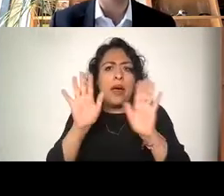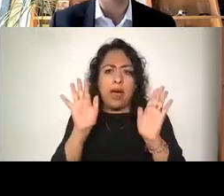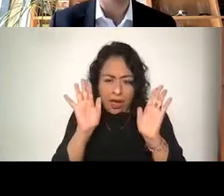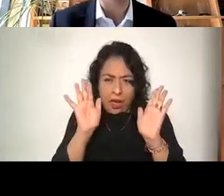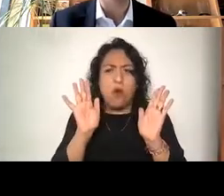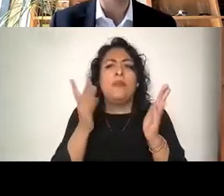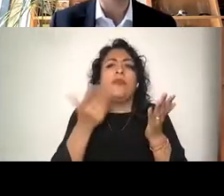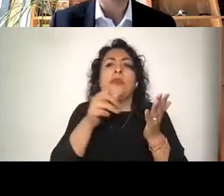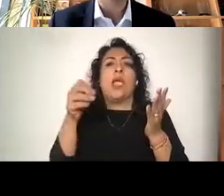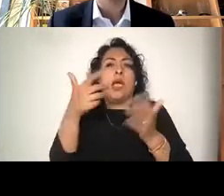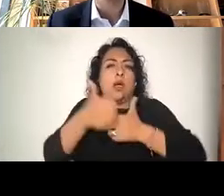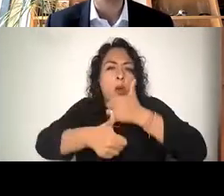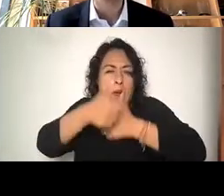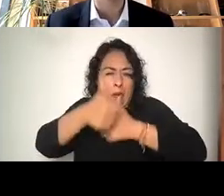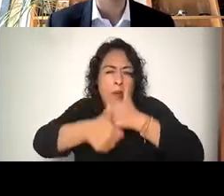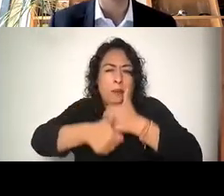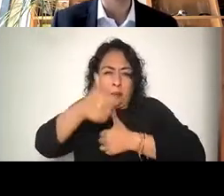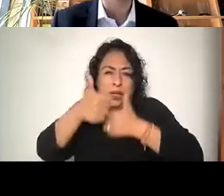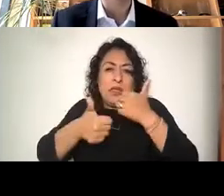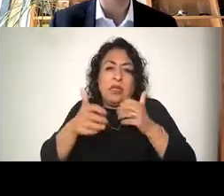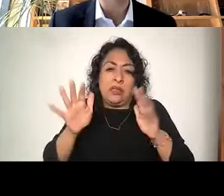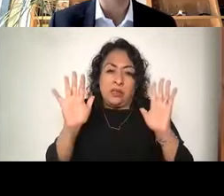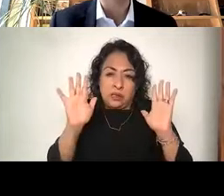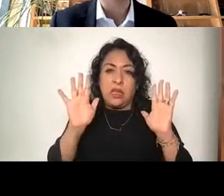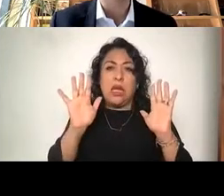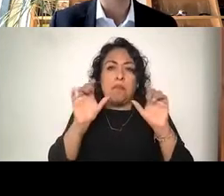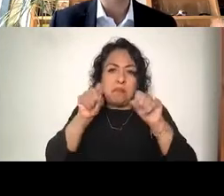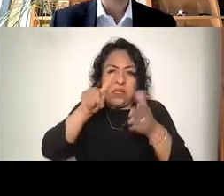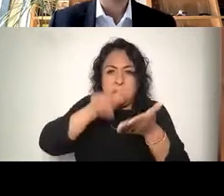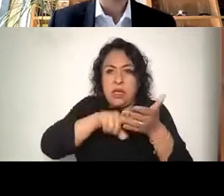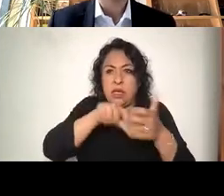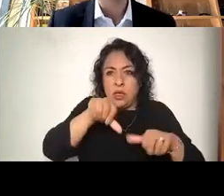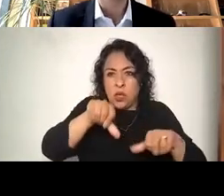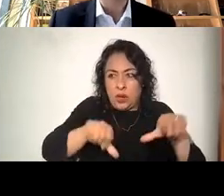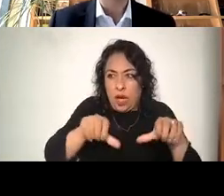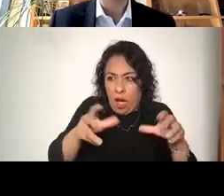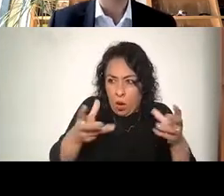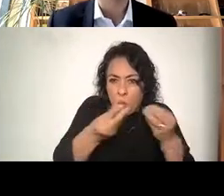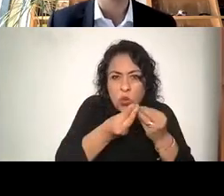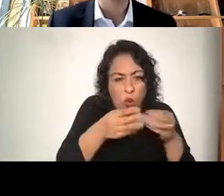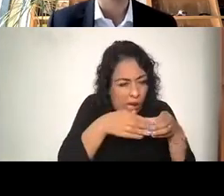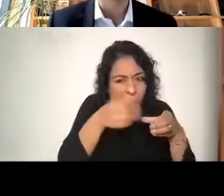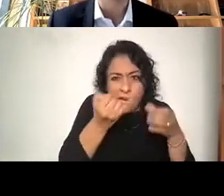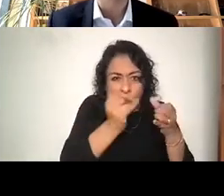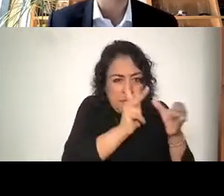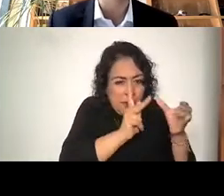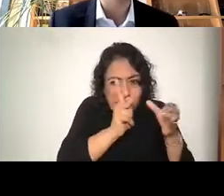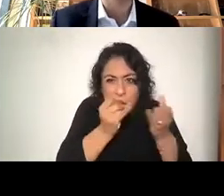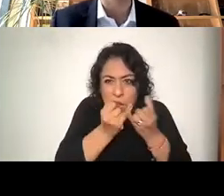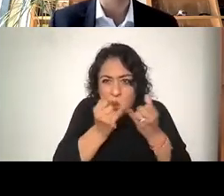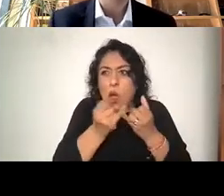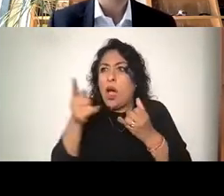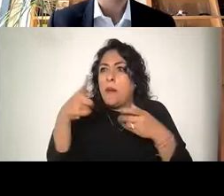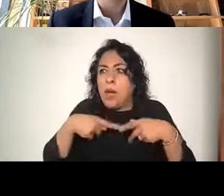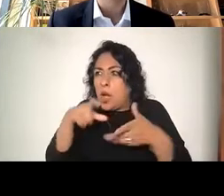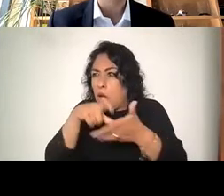digamos, de la competencia que supone hacer la misma actividad y tener a veces los mismos consumidores